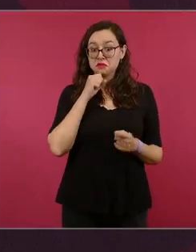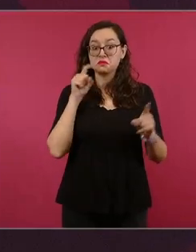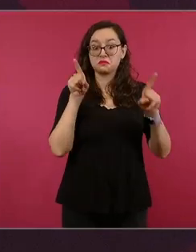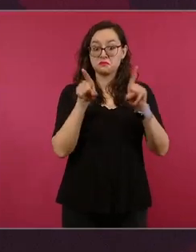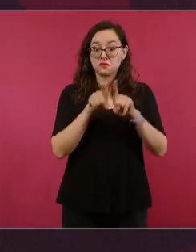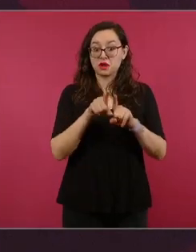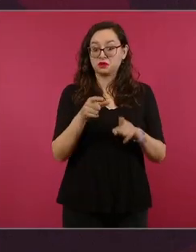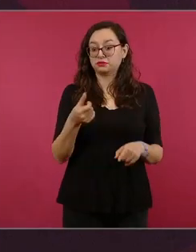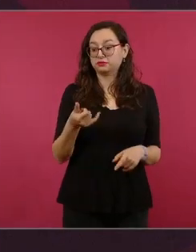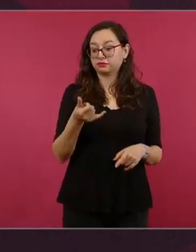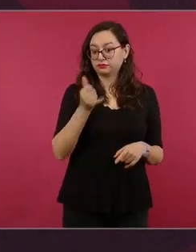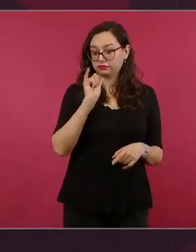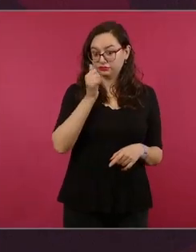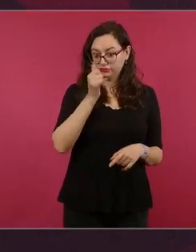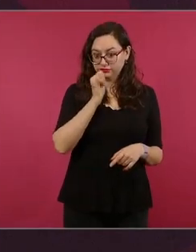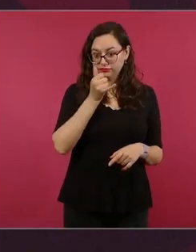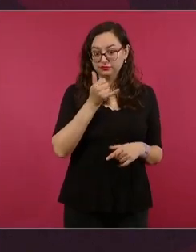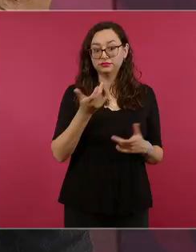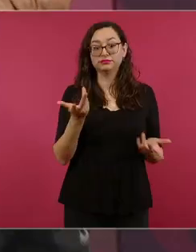Imagínense el mezcal.